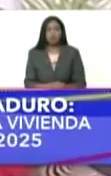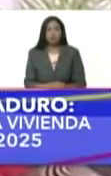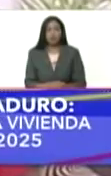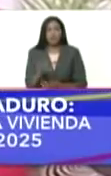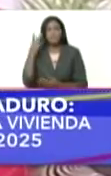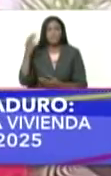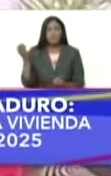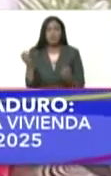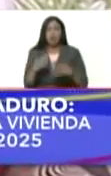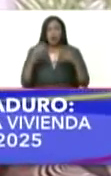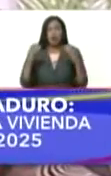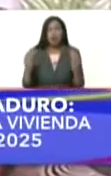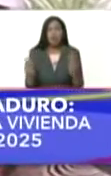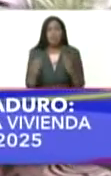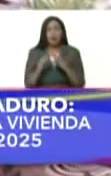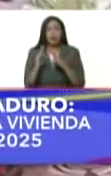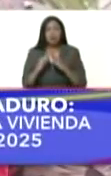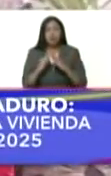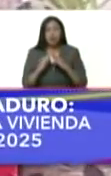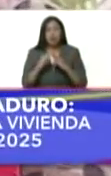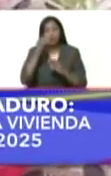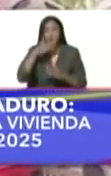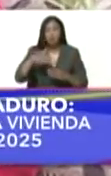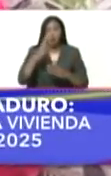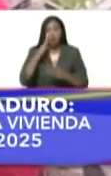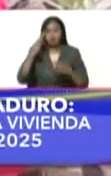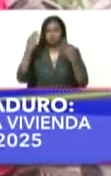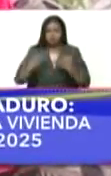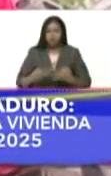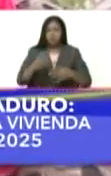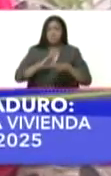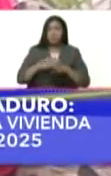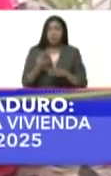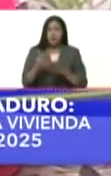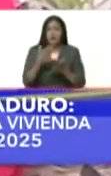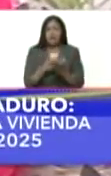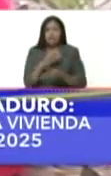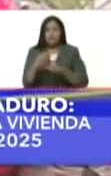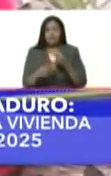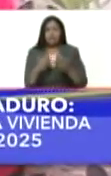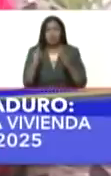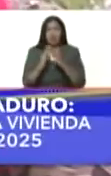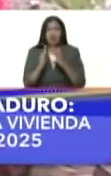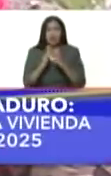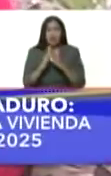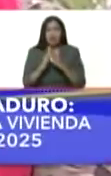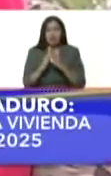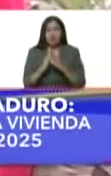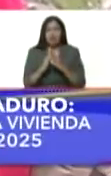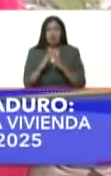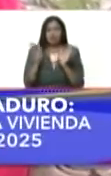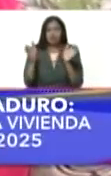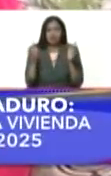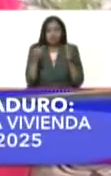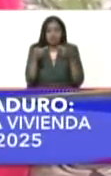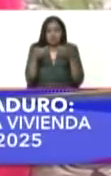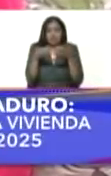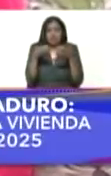vivienda para el pueblo, digna. Porque antes se hacían unas, nunca olvidemos que se hacían unas cajitas de